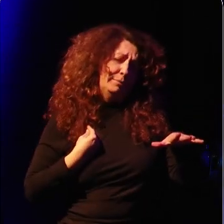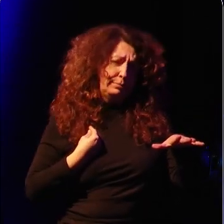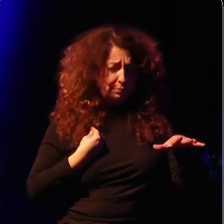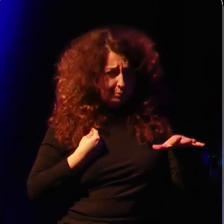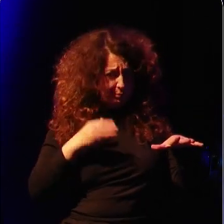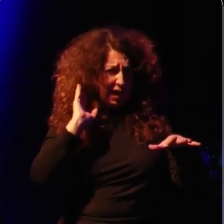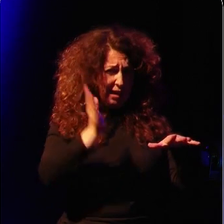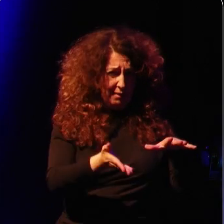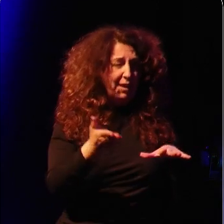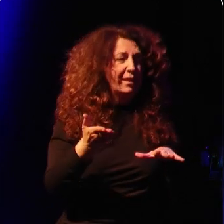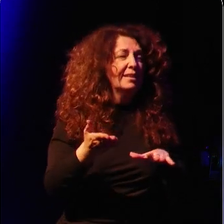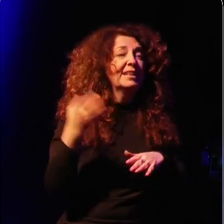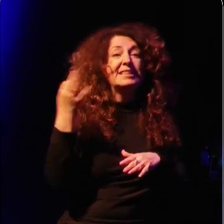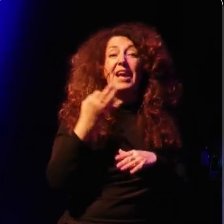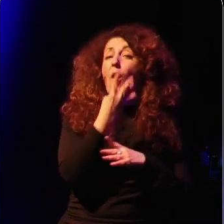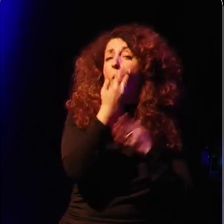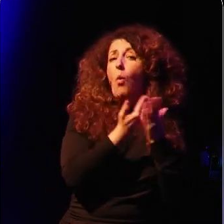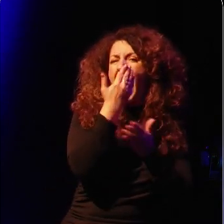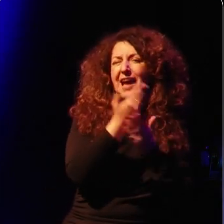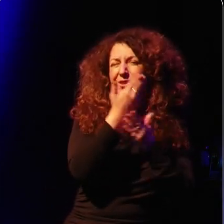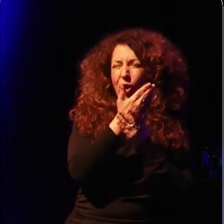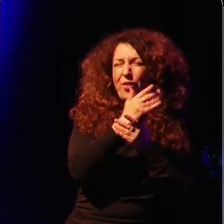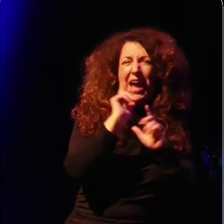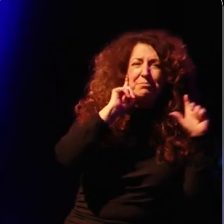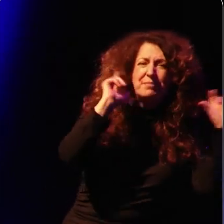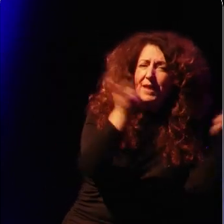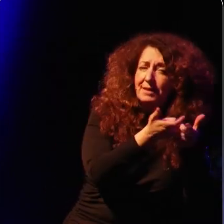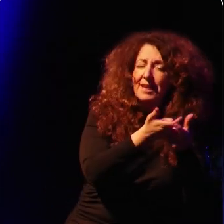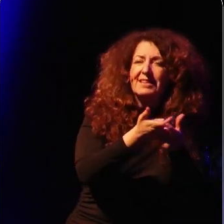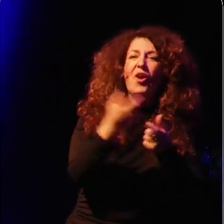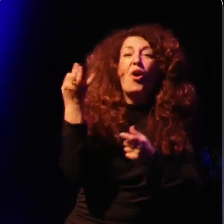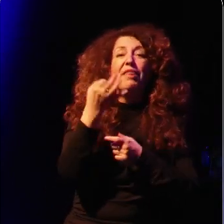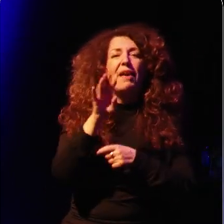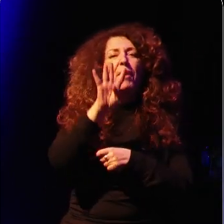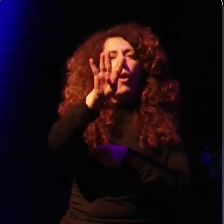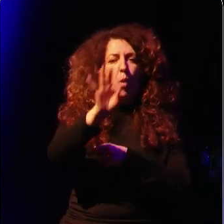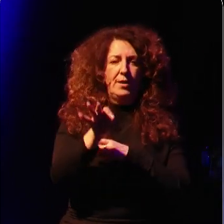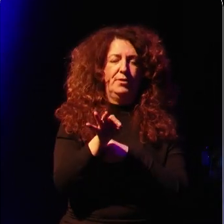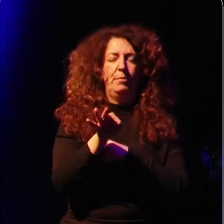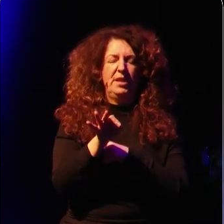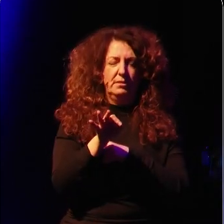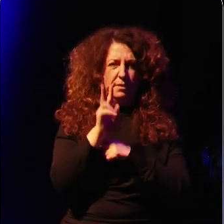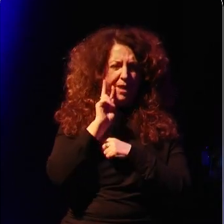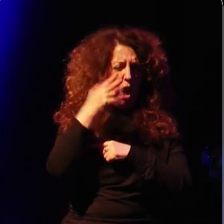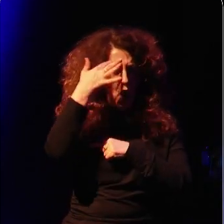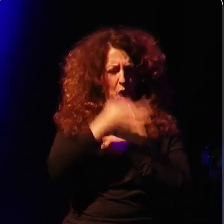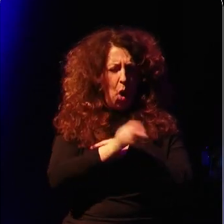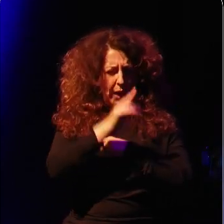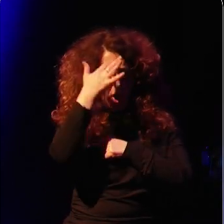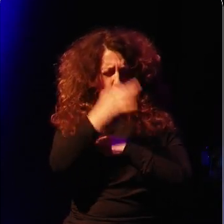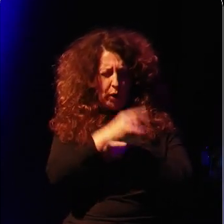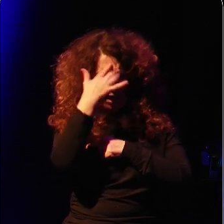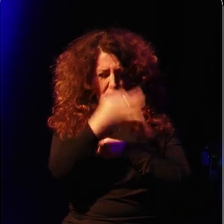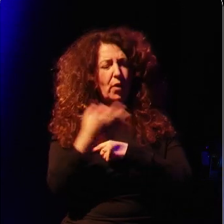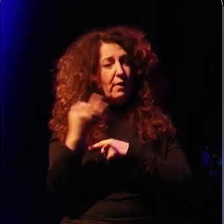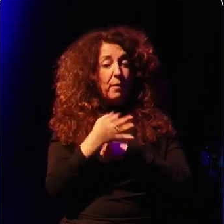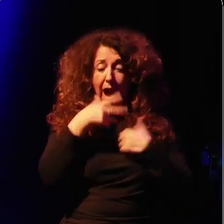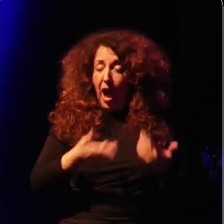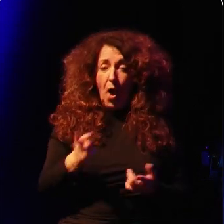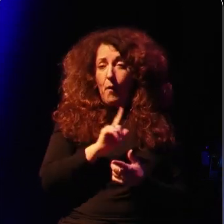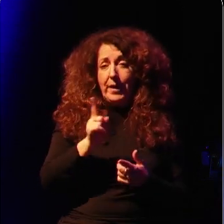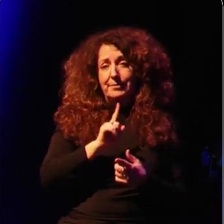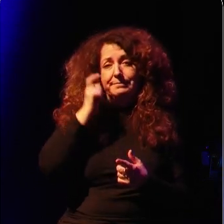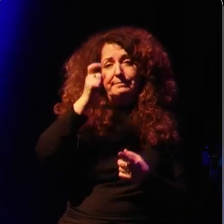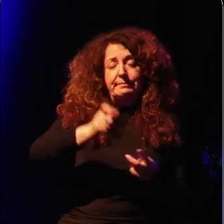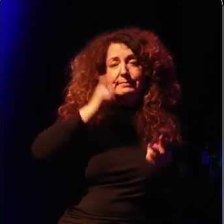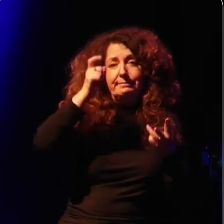contra de esto para que no sean 4 días, que sean 4 minutos. ¿Vale? Y que nadie le dé credibilidad a esto en una red. A día de hoy no lo tenemos. No tenemos